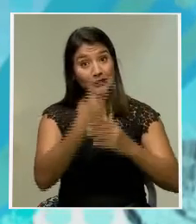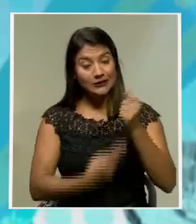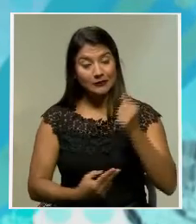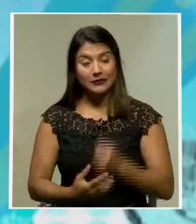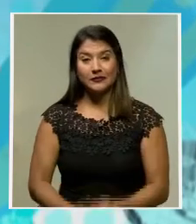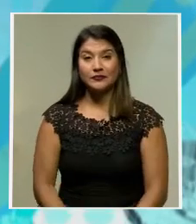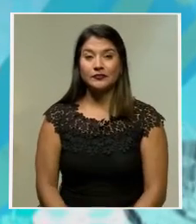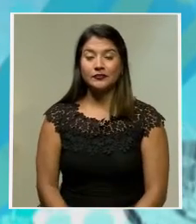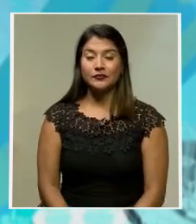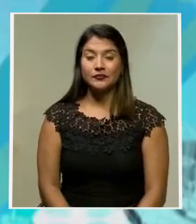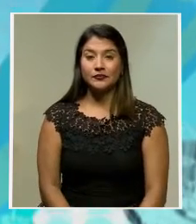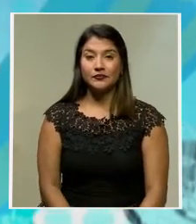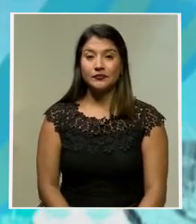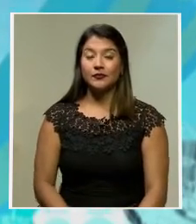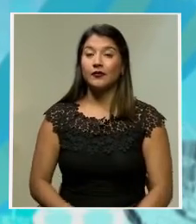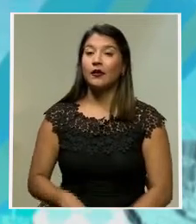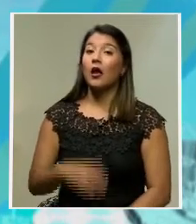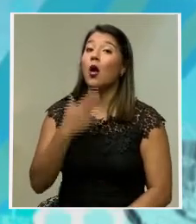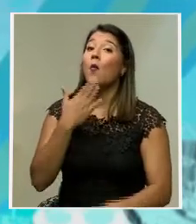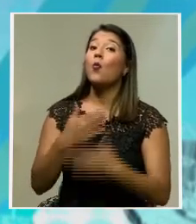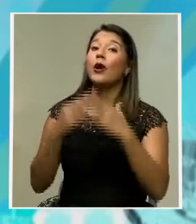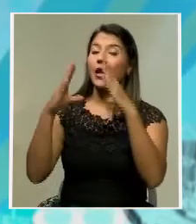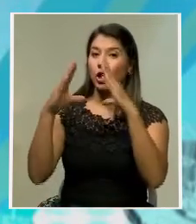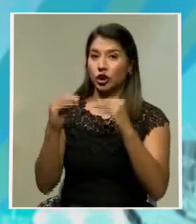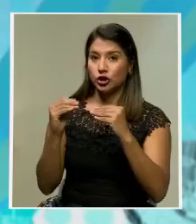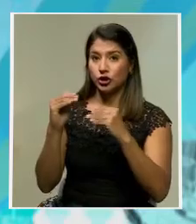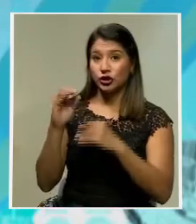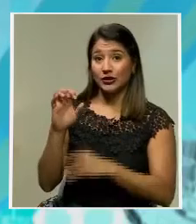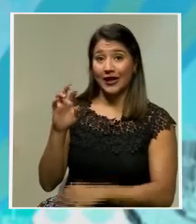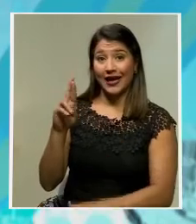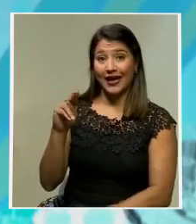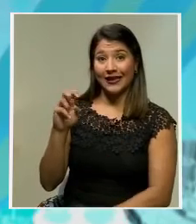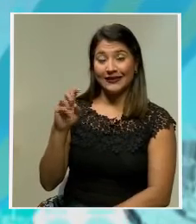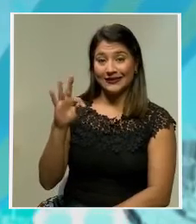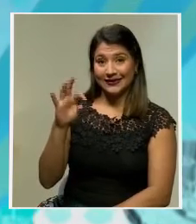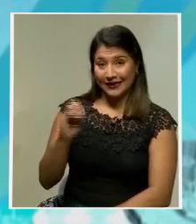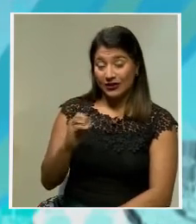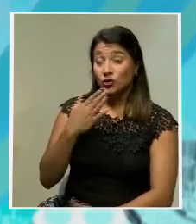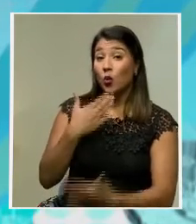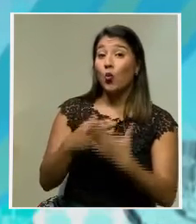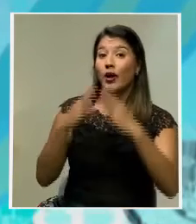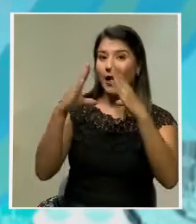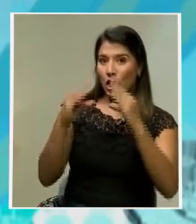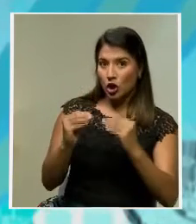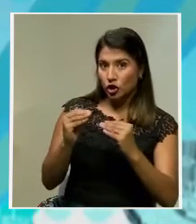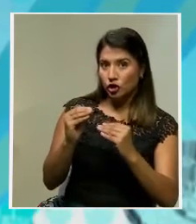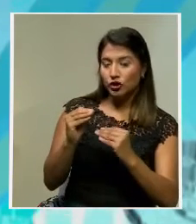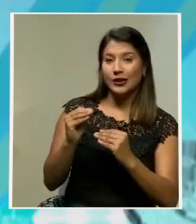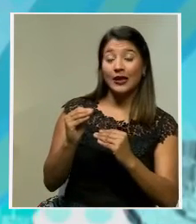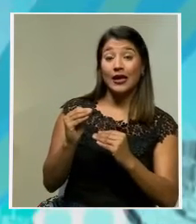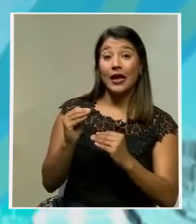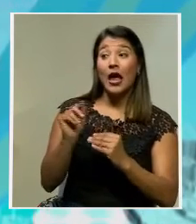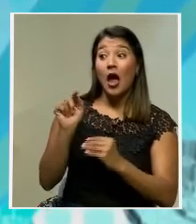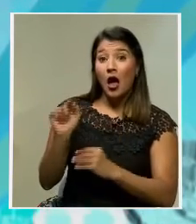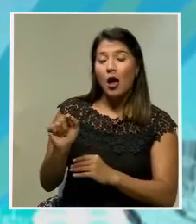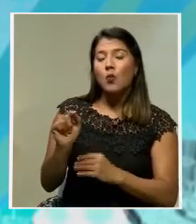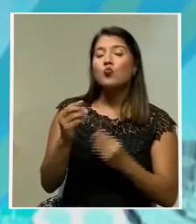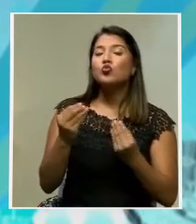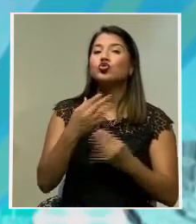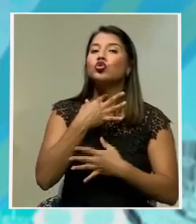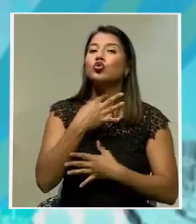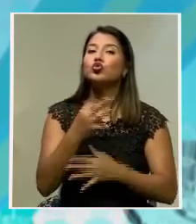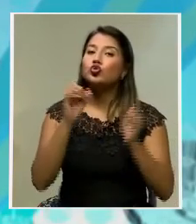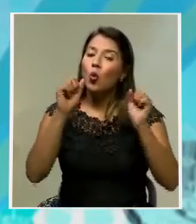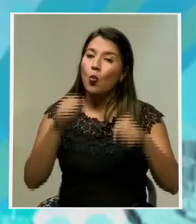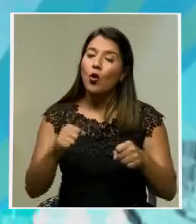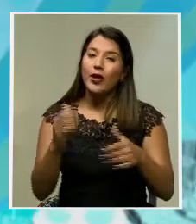ambas. Muy buenas noches, don Ernesto, y muy buenas noches a doña Hulda. Me da muchísimo gusto tener la oportunidad de